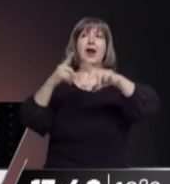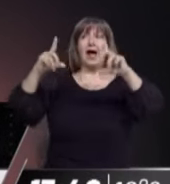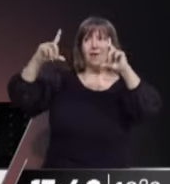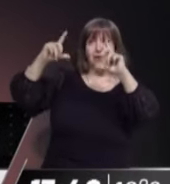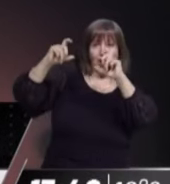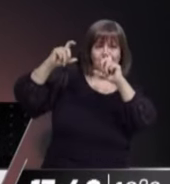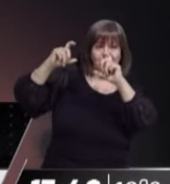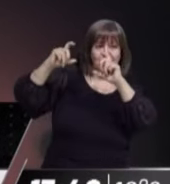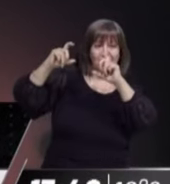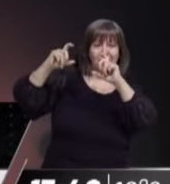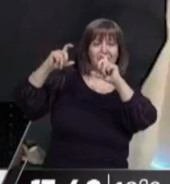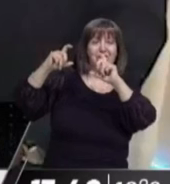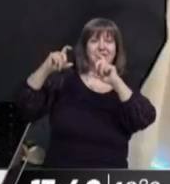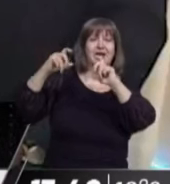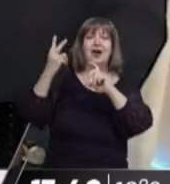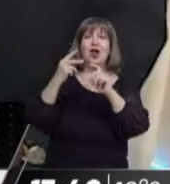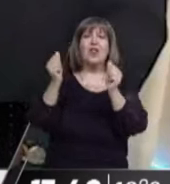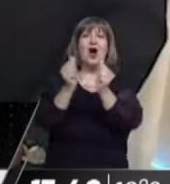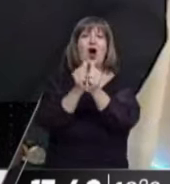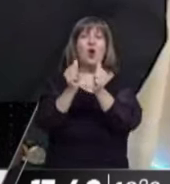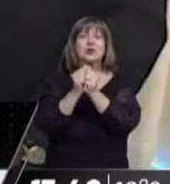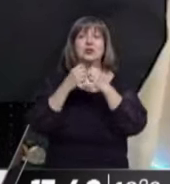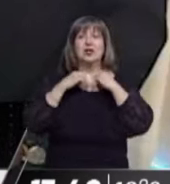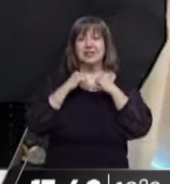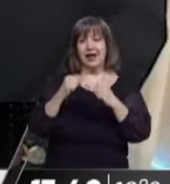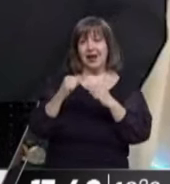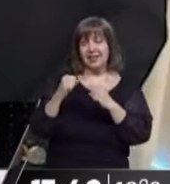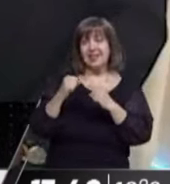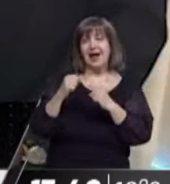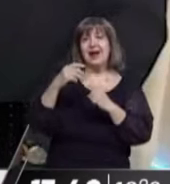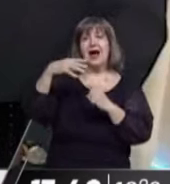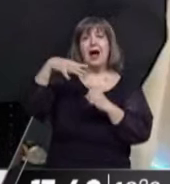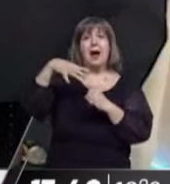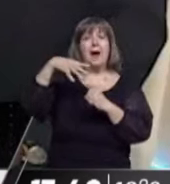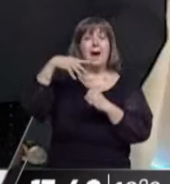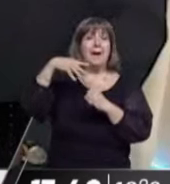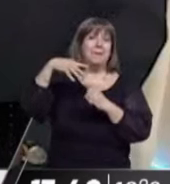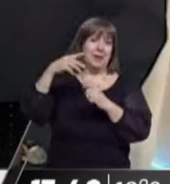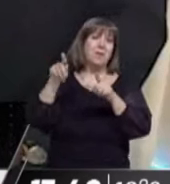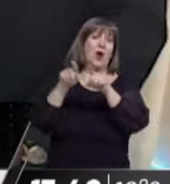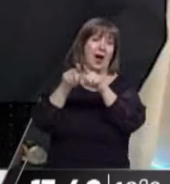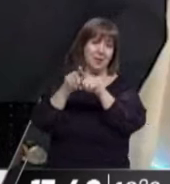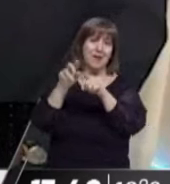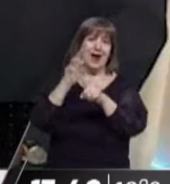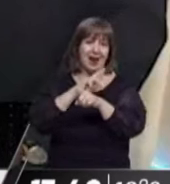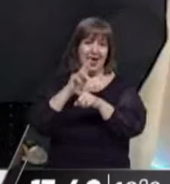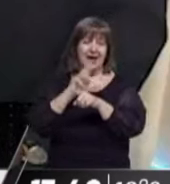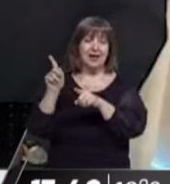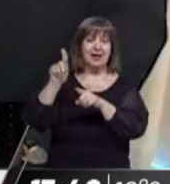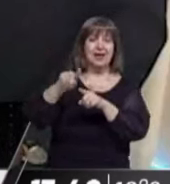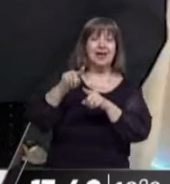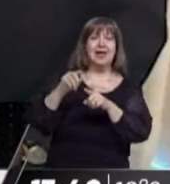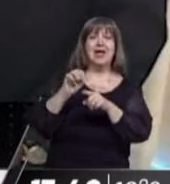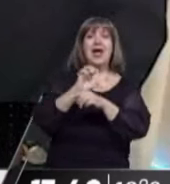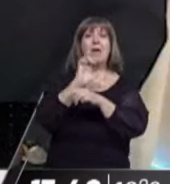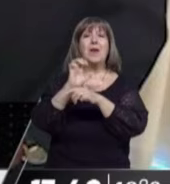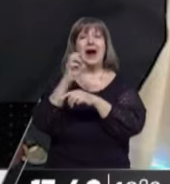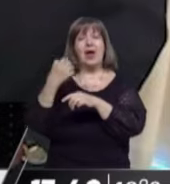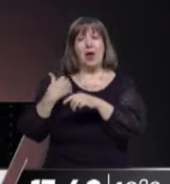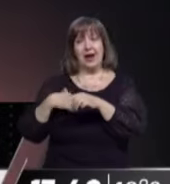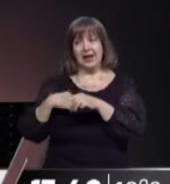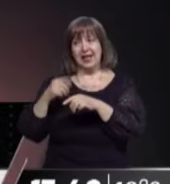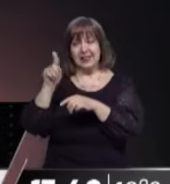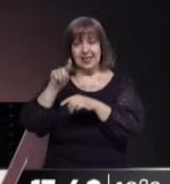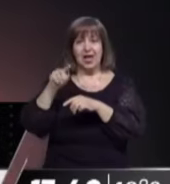foto en la que ambos se encuentran junto a la secretaria general de la presidencia, Karina Milei, hermana también del presidente, y al embajador argentino